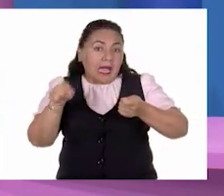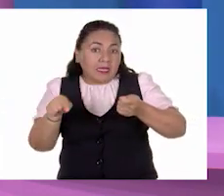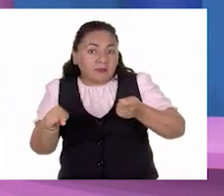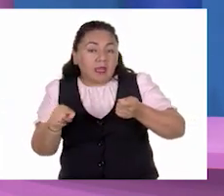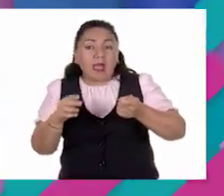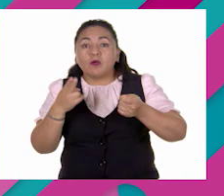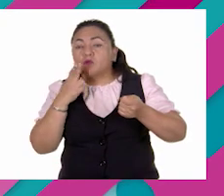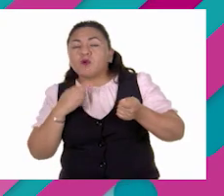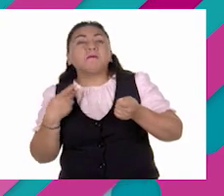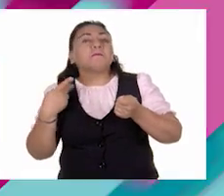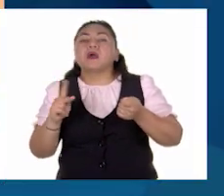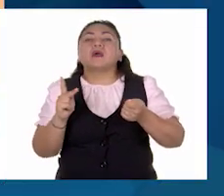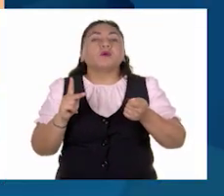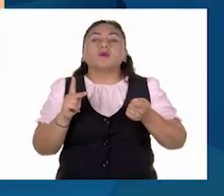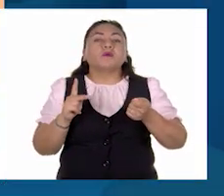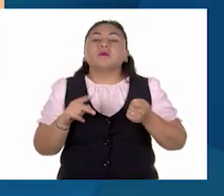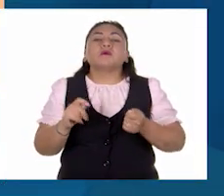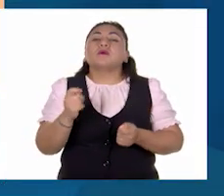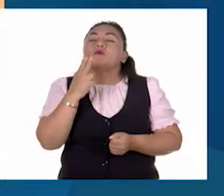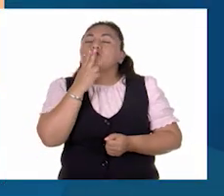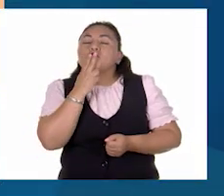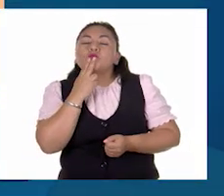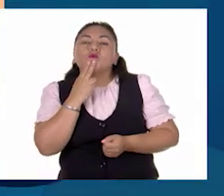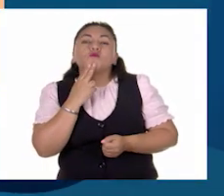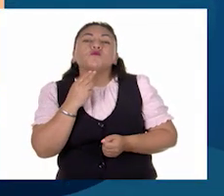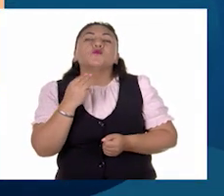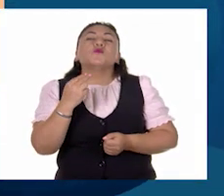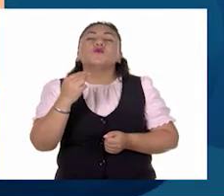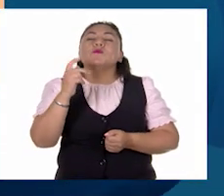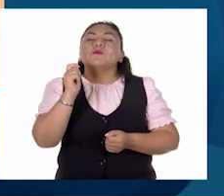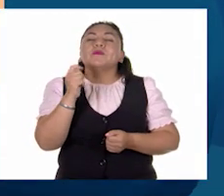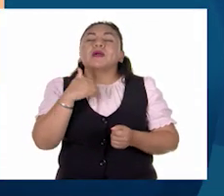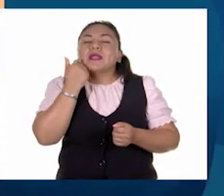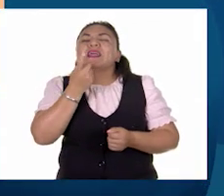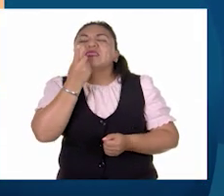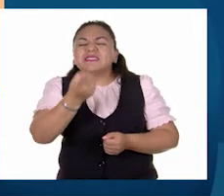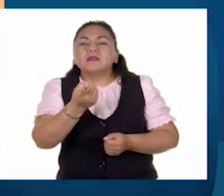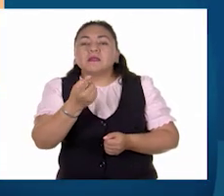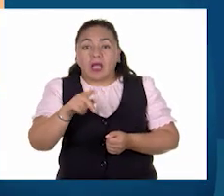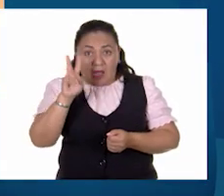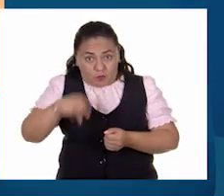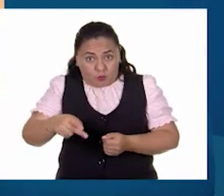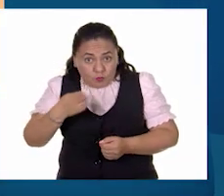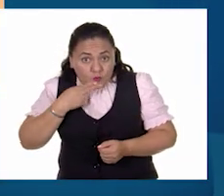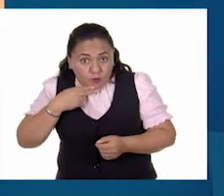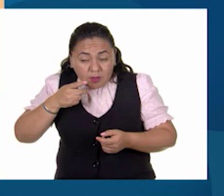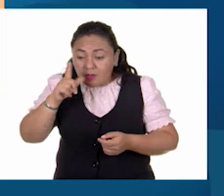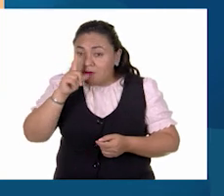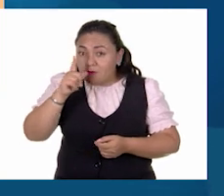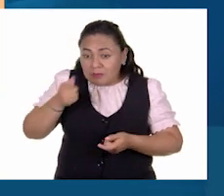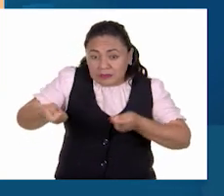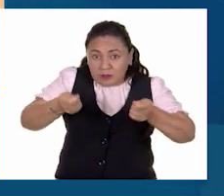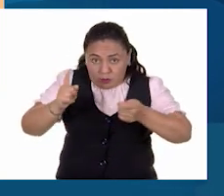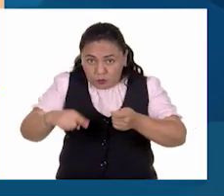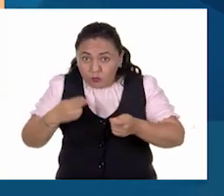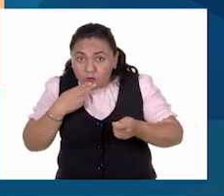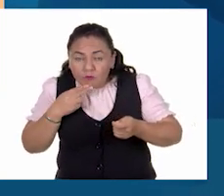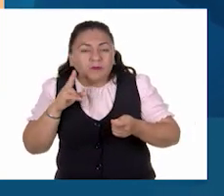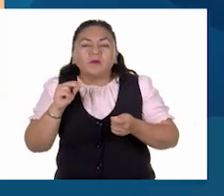están dulces, pero dice dulcemente, por lo que se refiere a la forma quizá en la que brillan. ¿Puede